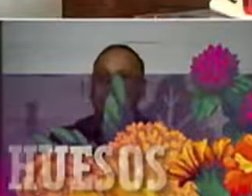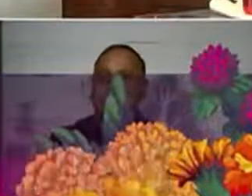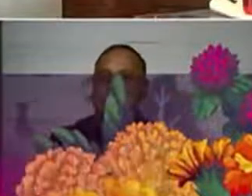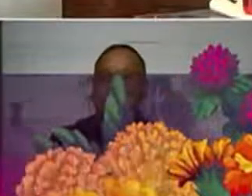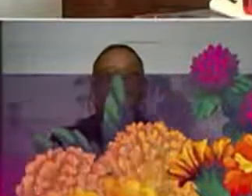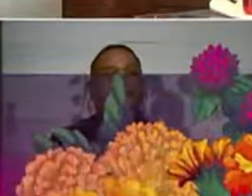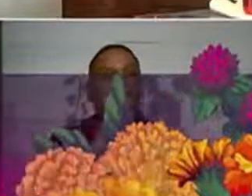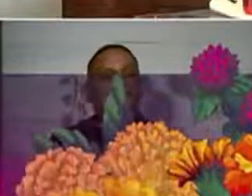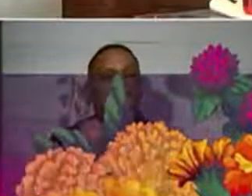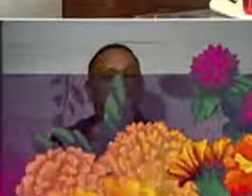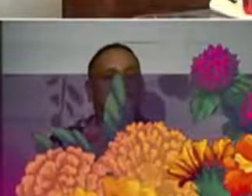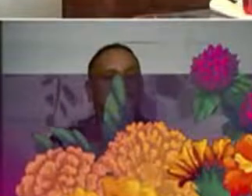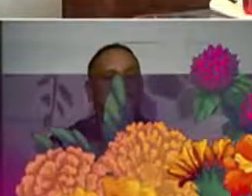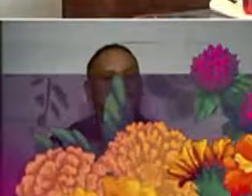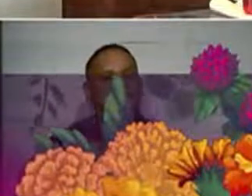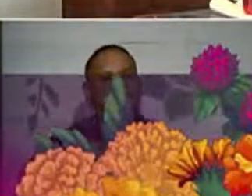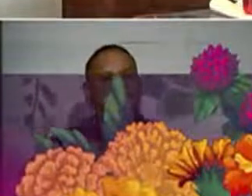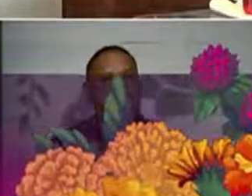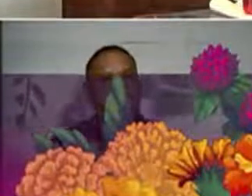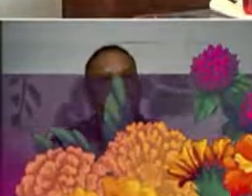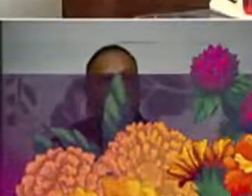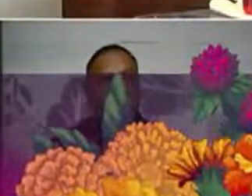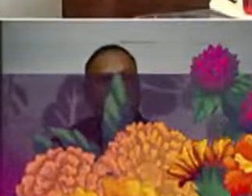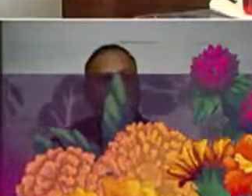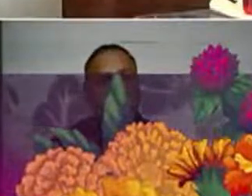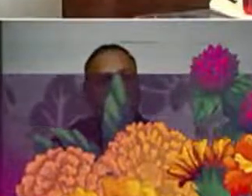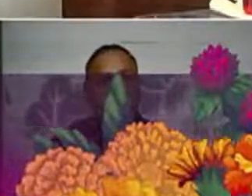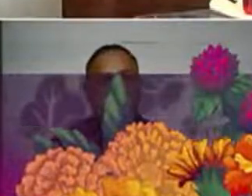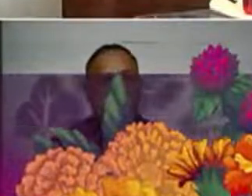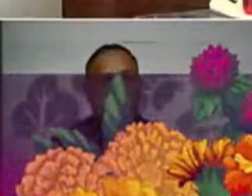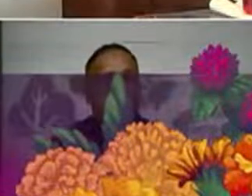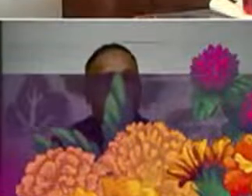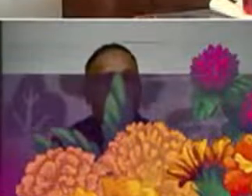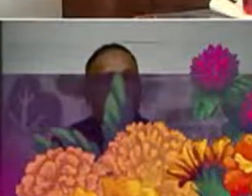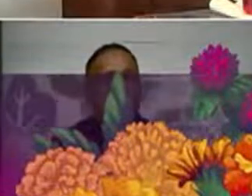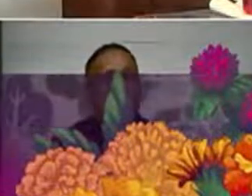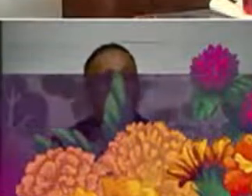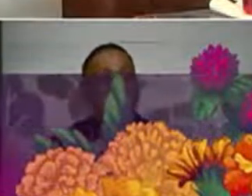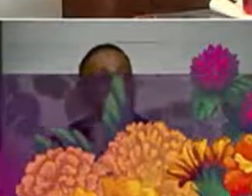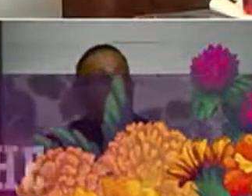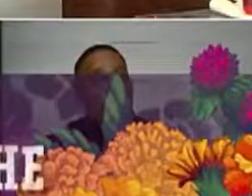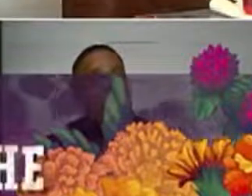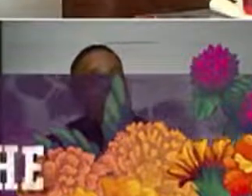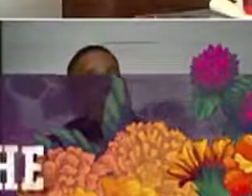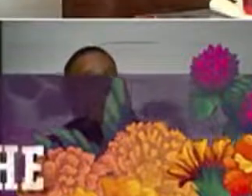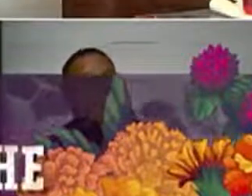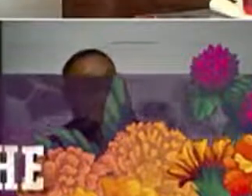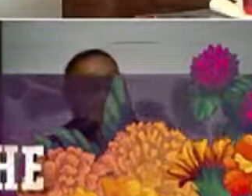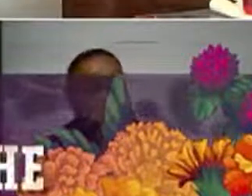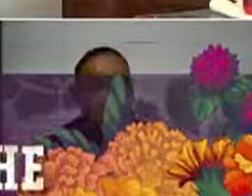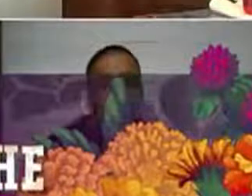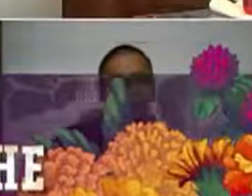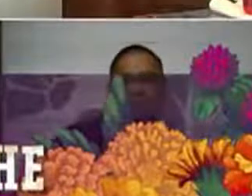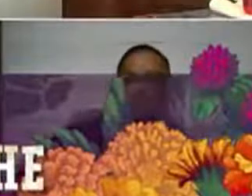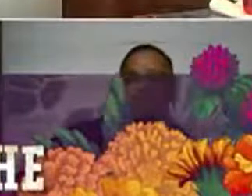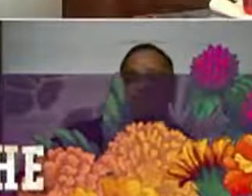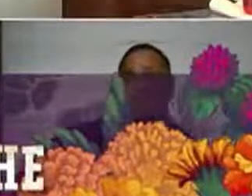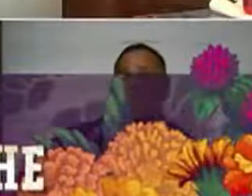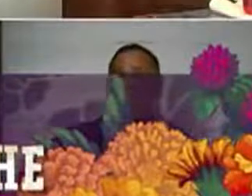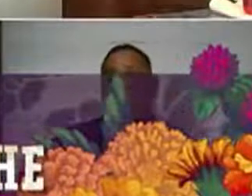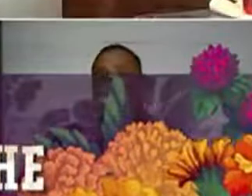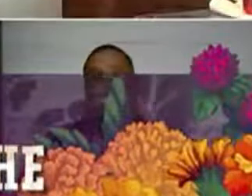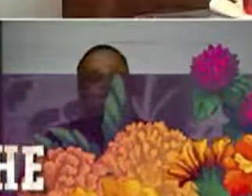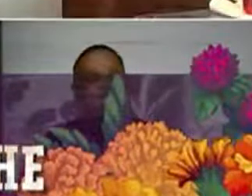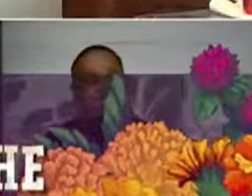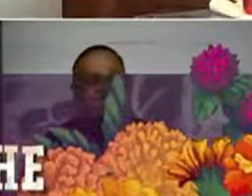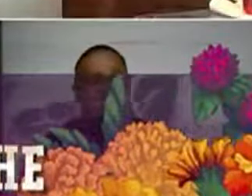Yo me pregunto cuando hoy ella está ahorita buscando culpables y señala uno y señala al otro no no no no no